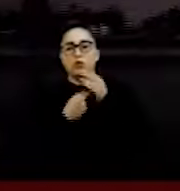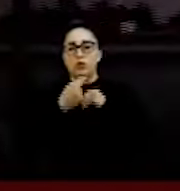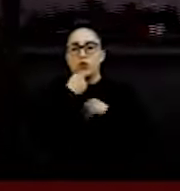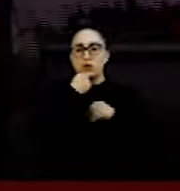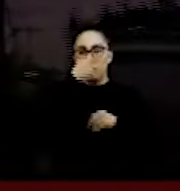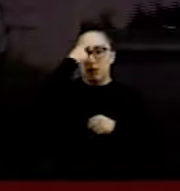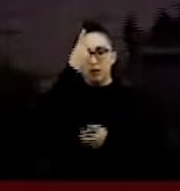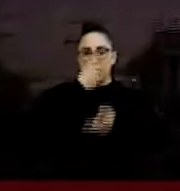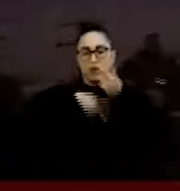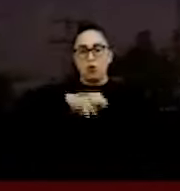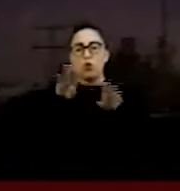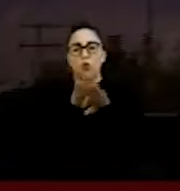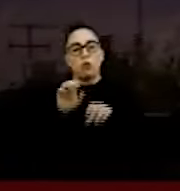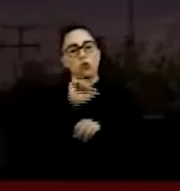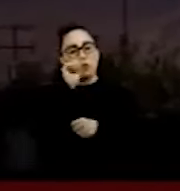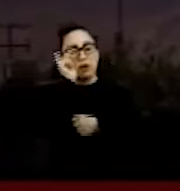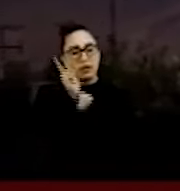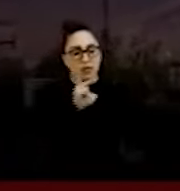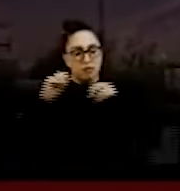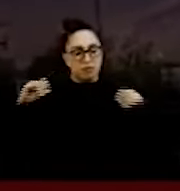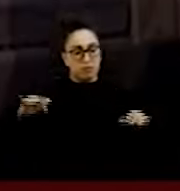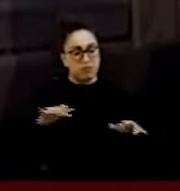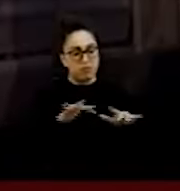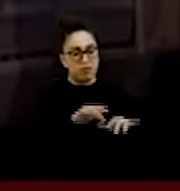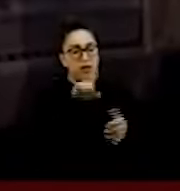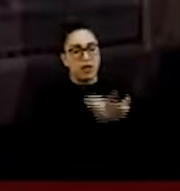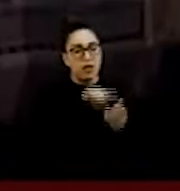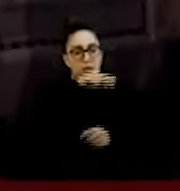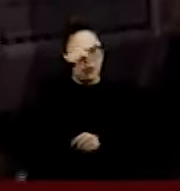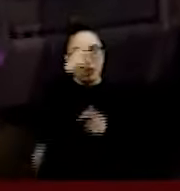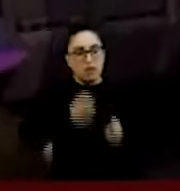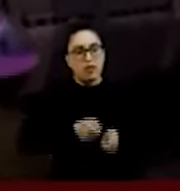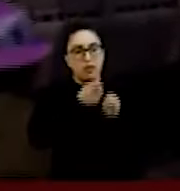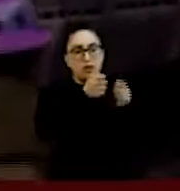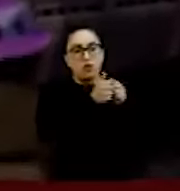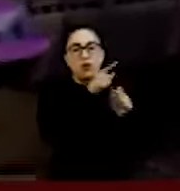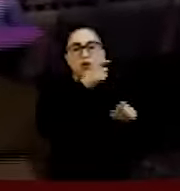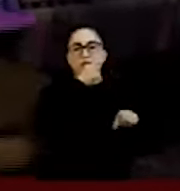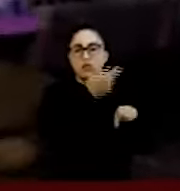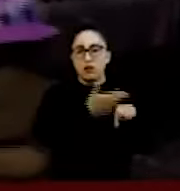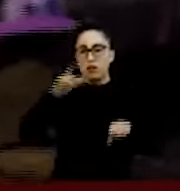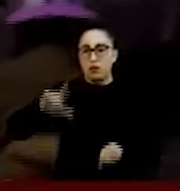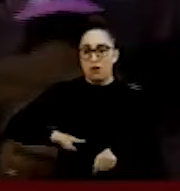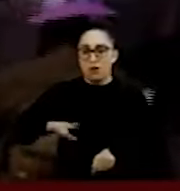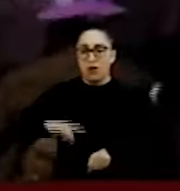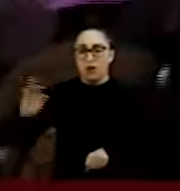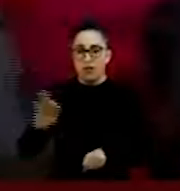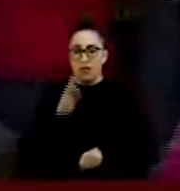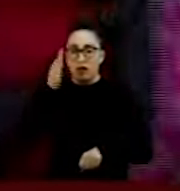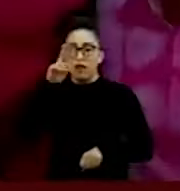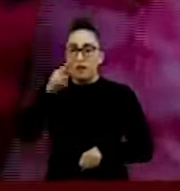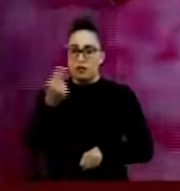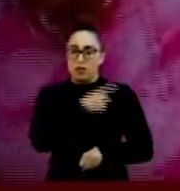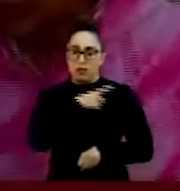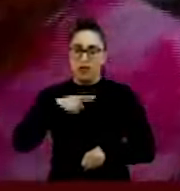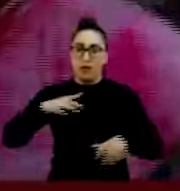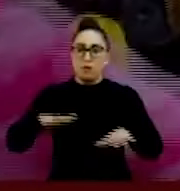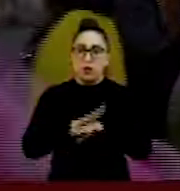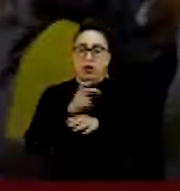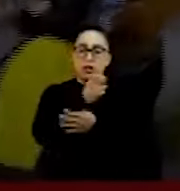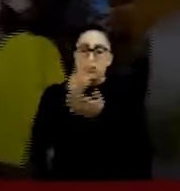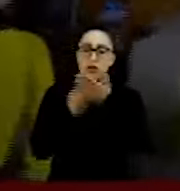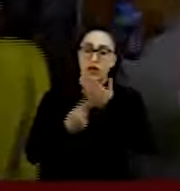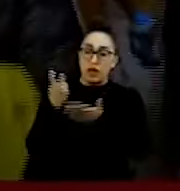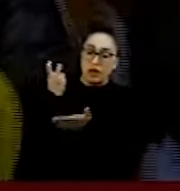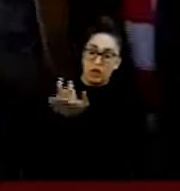y de movilidad humana en nuestro país a la Secretaría de Gobernación. Rediseñarla porque la que se está aplicando